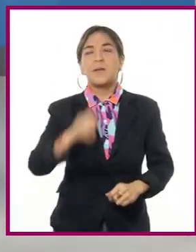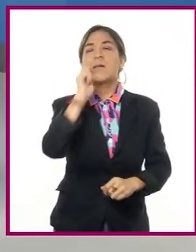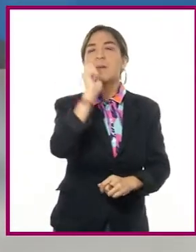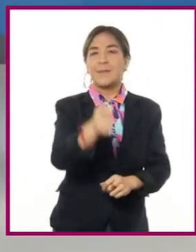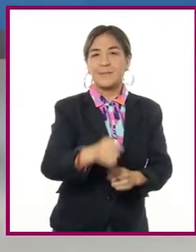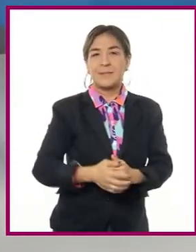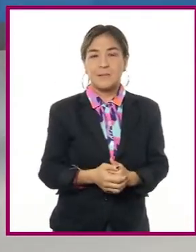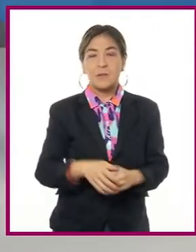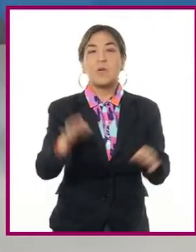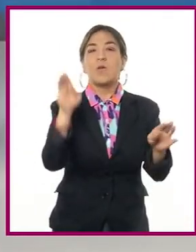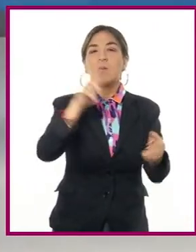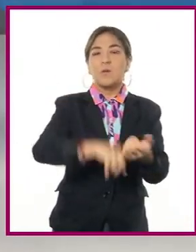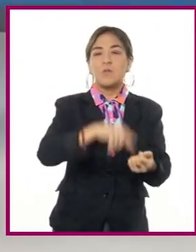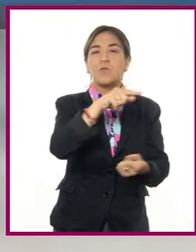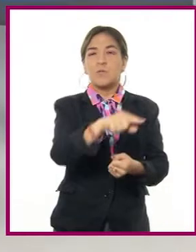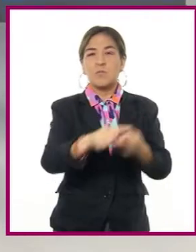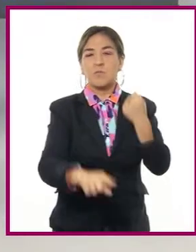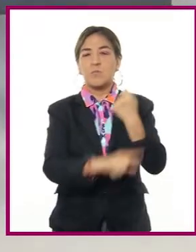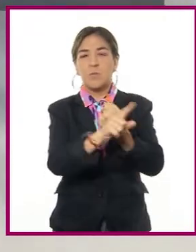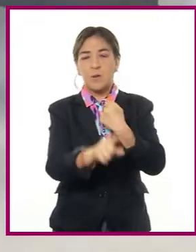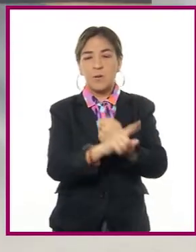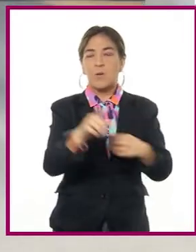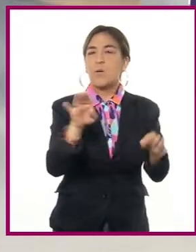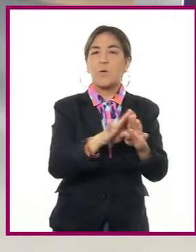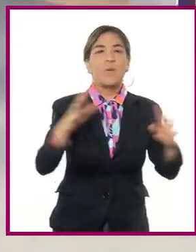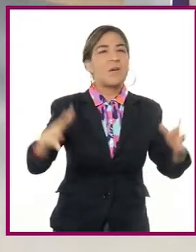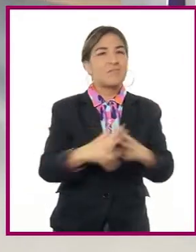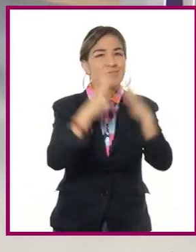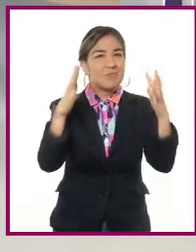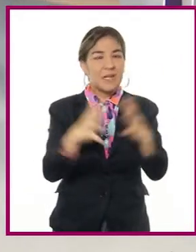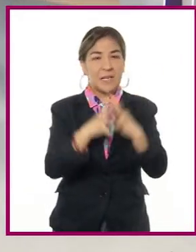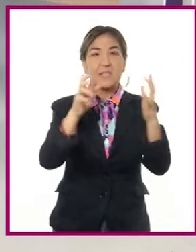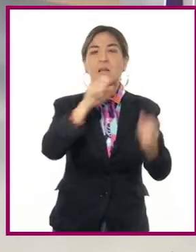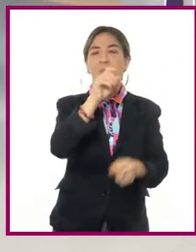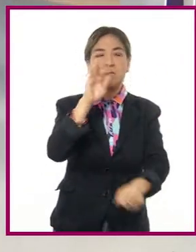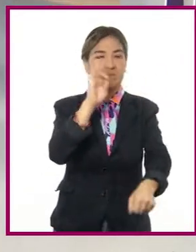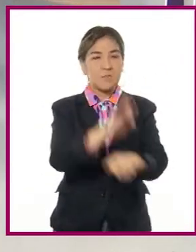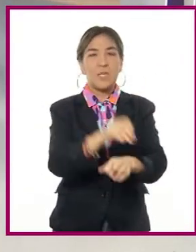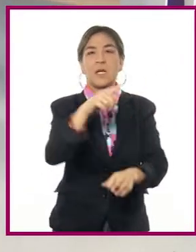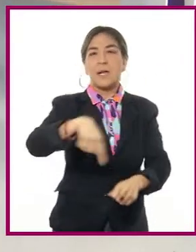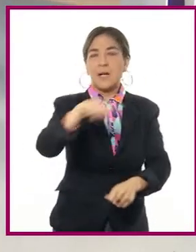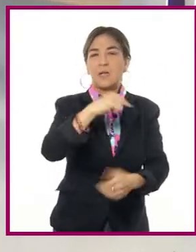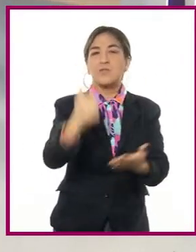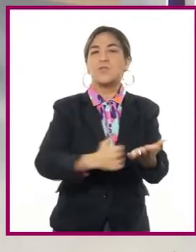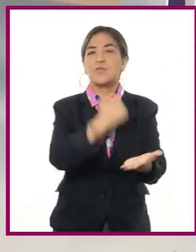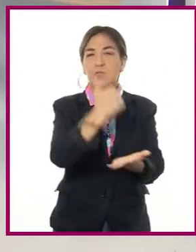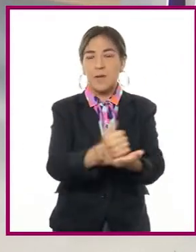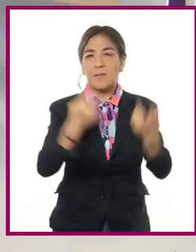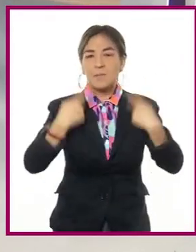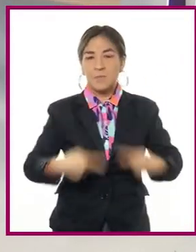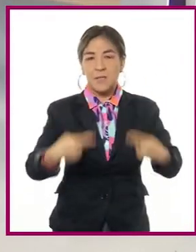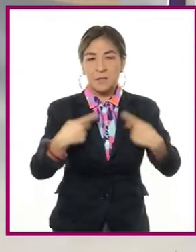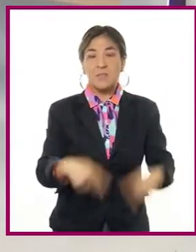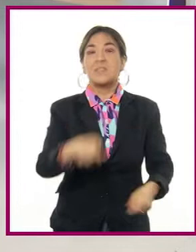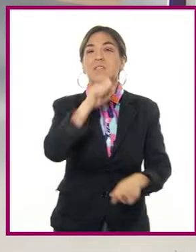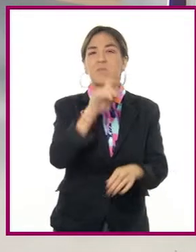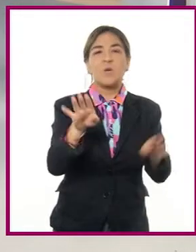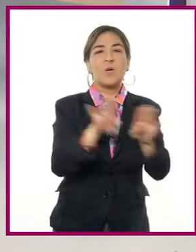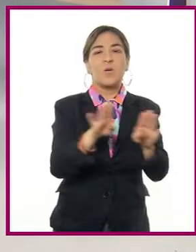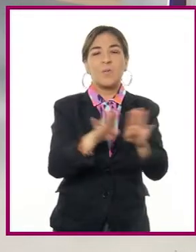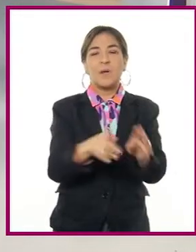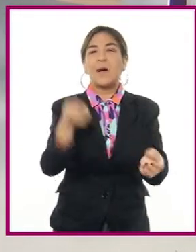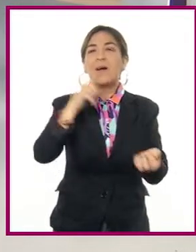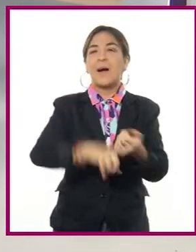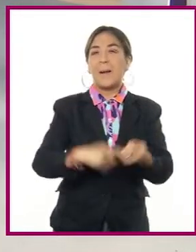justificación de las potencias de entrar a la guerra y el respaldo de los ciudadanos. Y como si fuera un adivino, lo